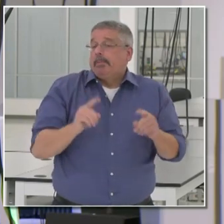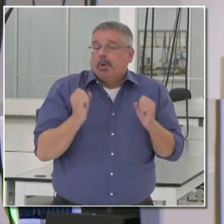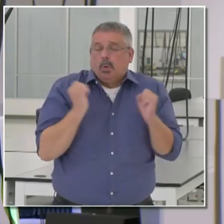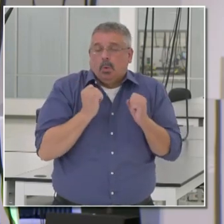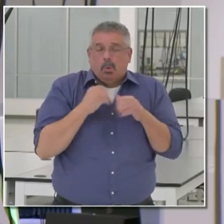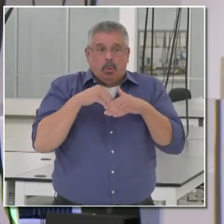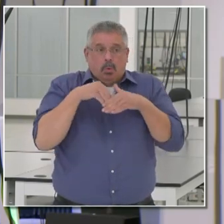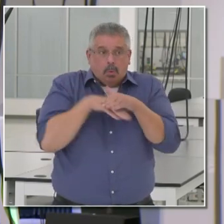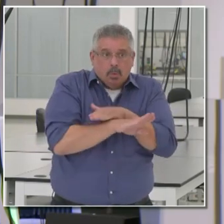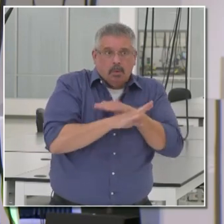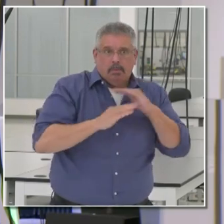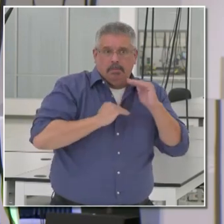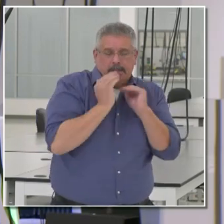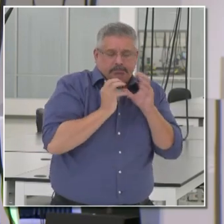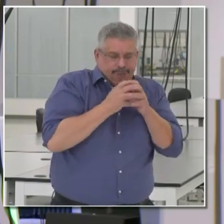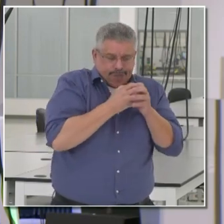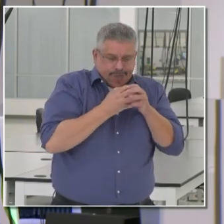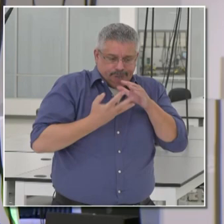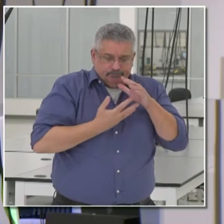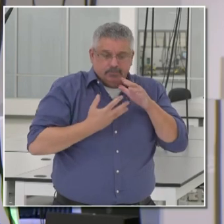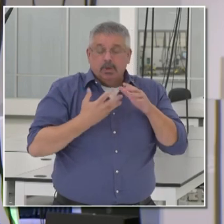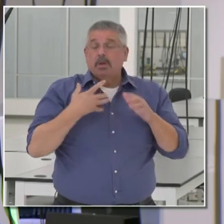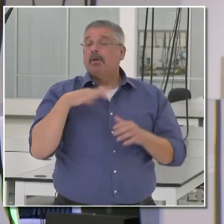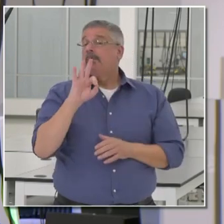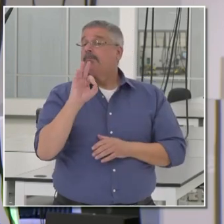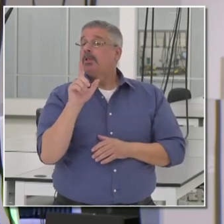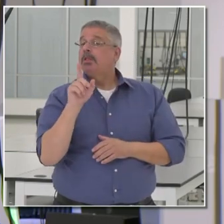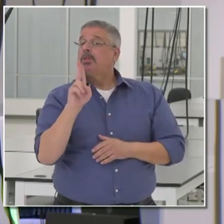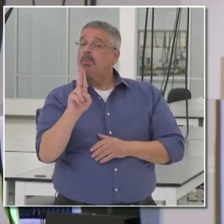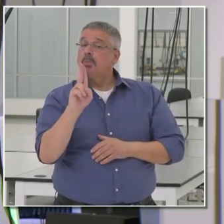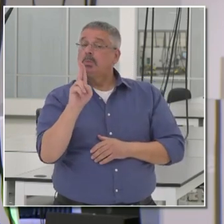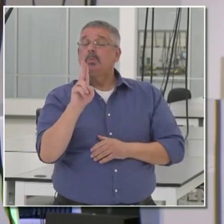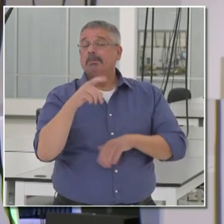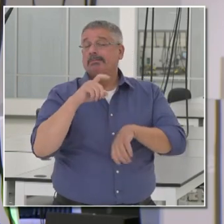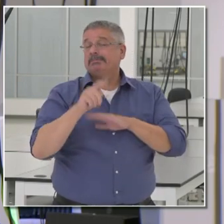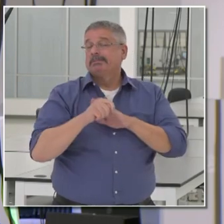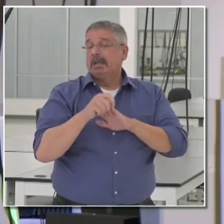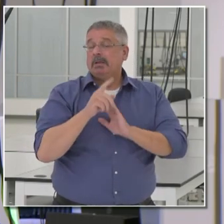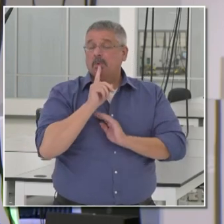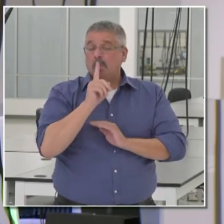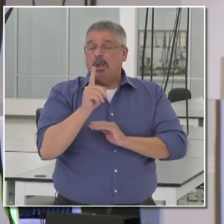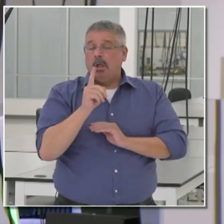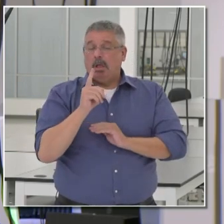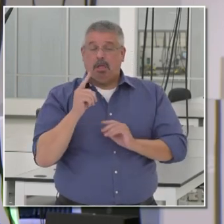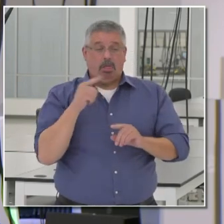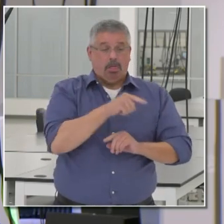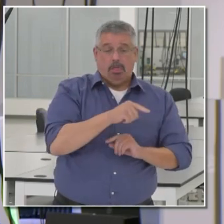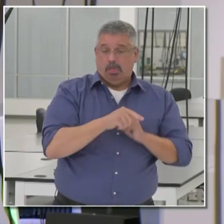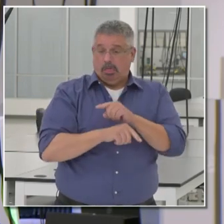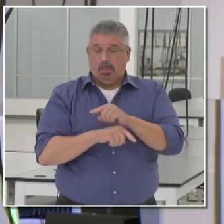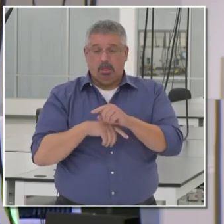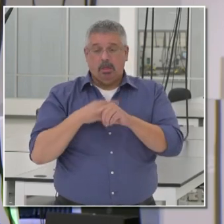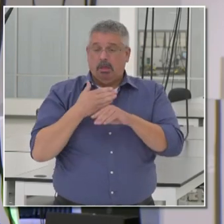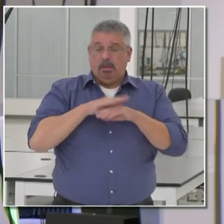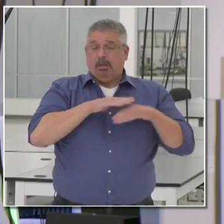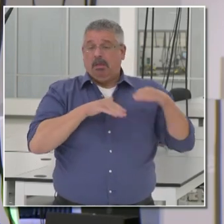gente va a tener una propia propensión a estar juntos con otras personas va a haber más resfriados y eso